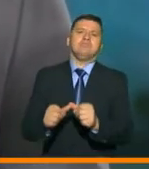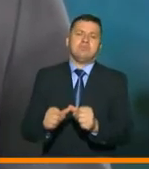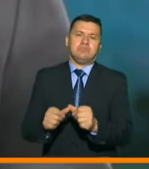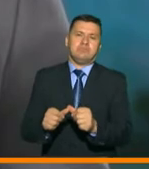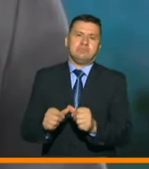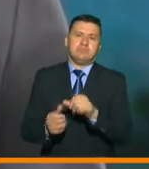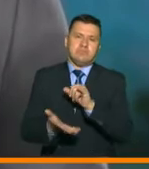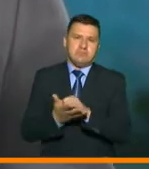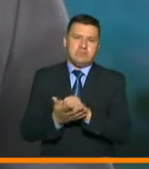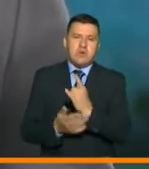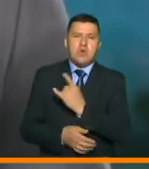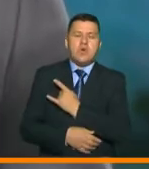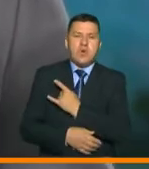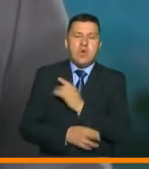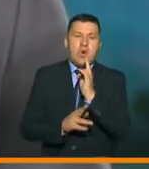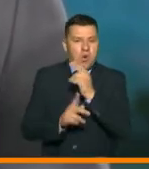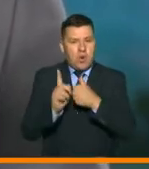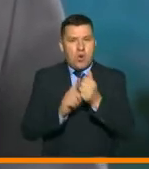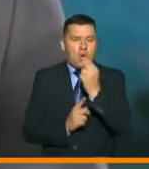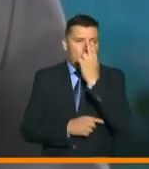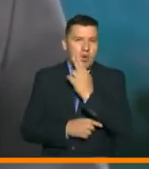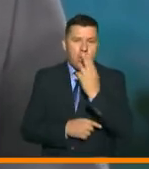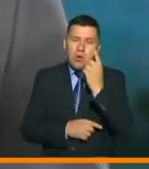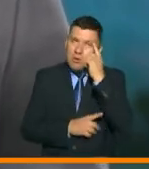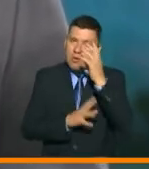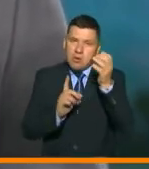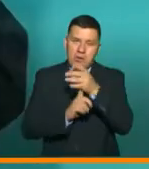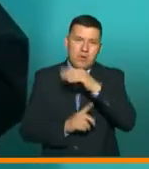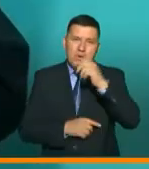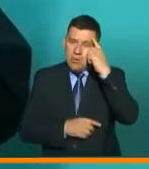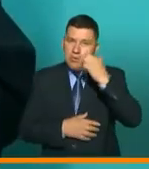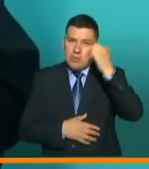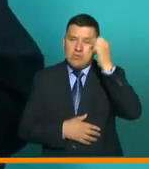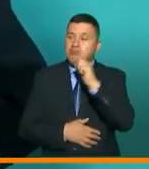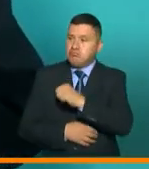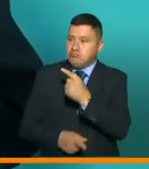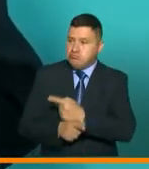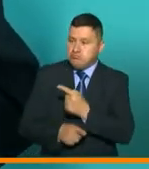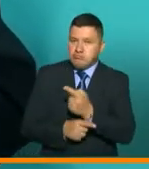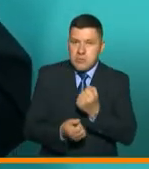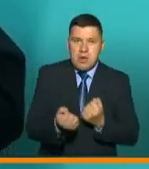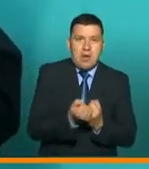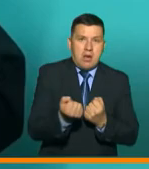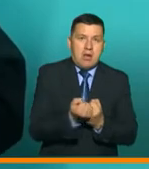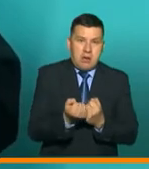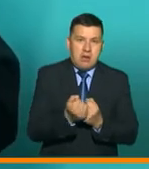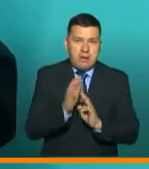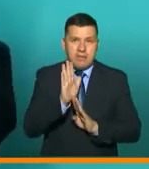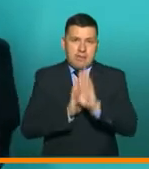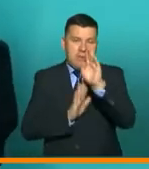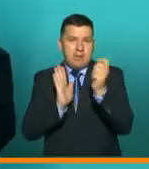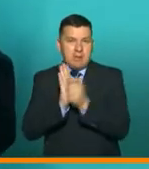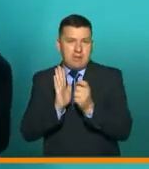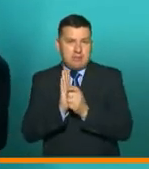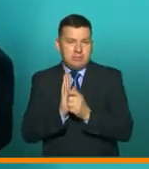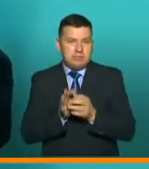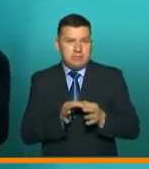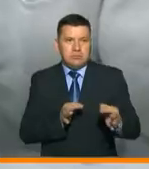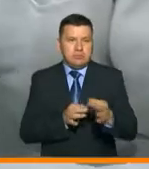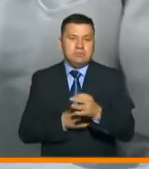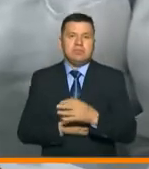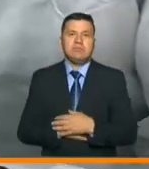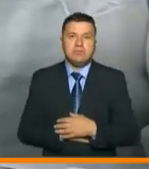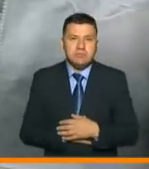su permanencia en la universidad y logren cumplir ese sueño de ser profesionales. Sí, estamos aportando al desarrollo de esta región